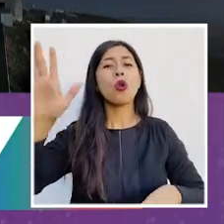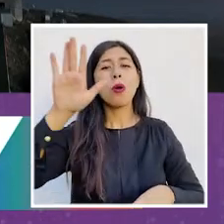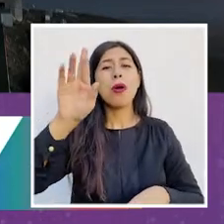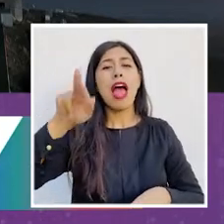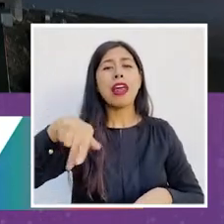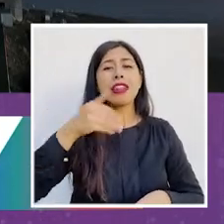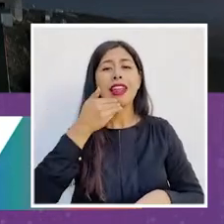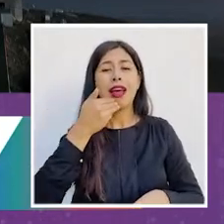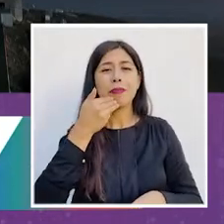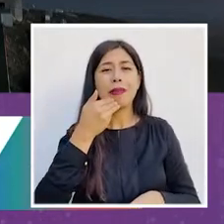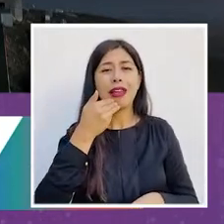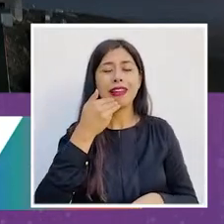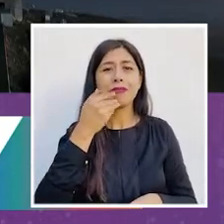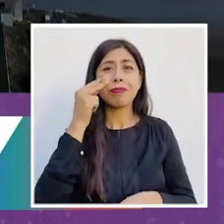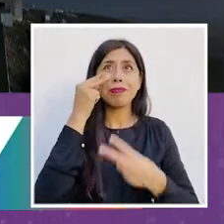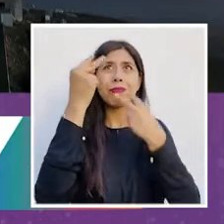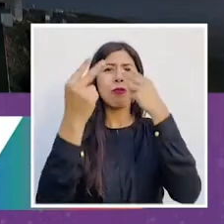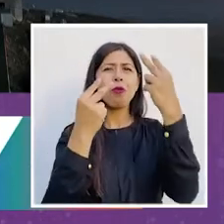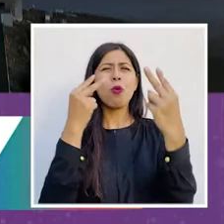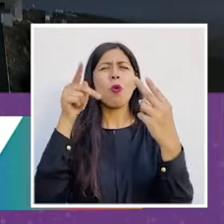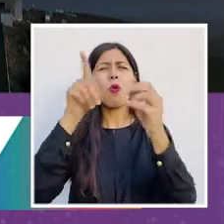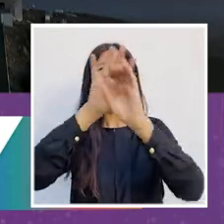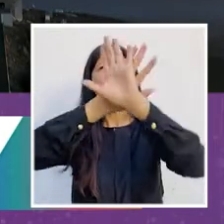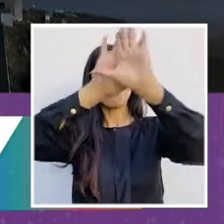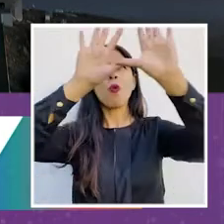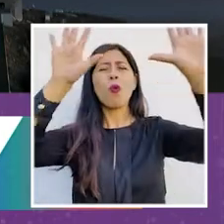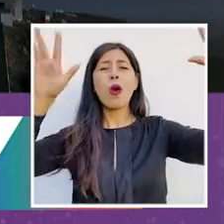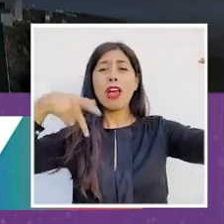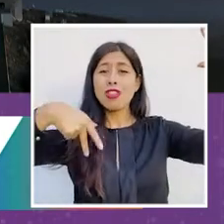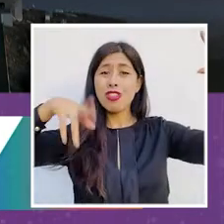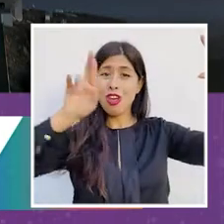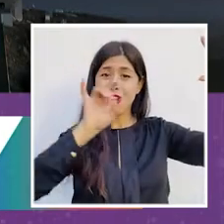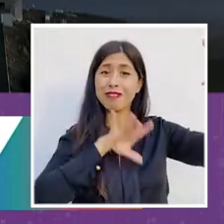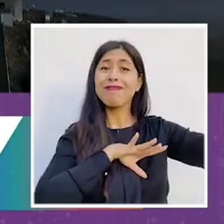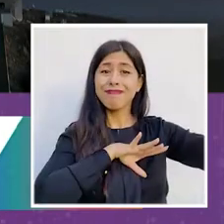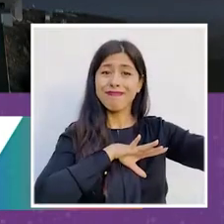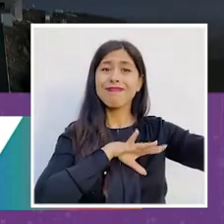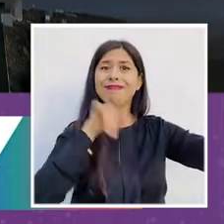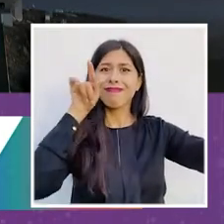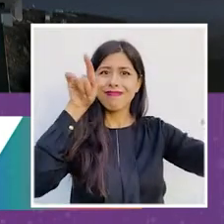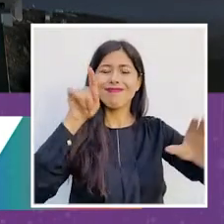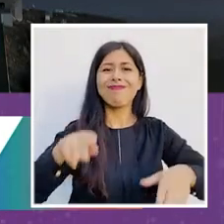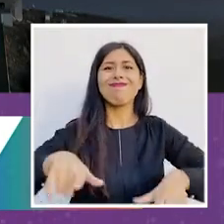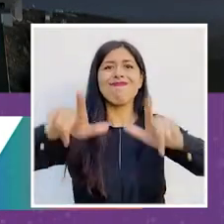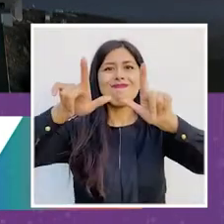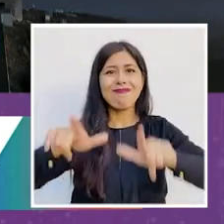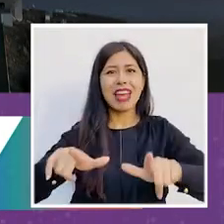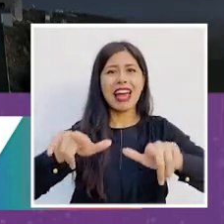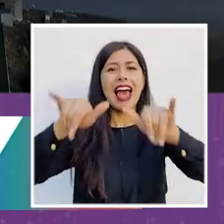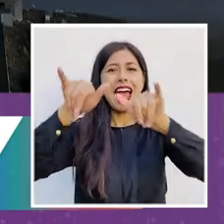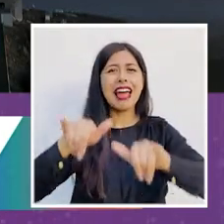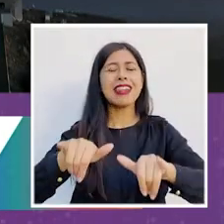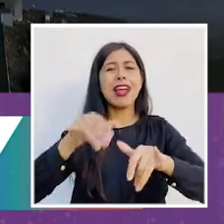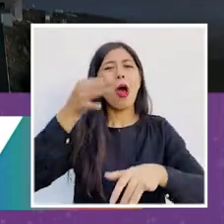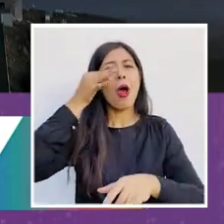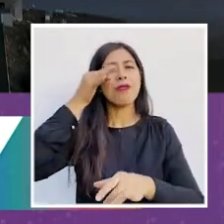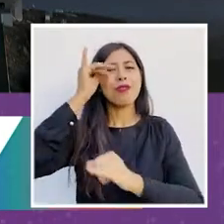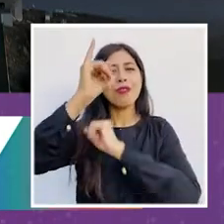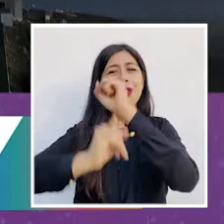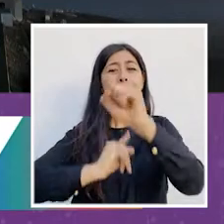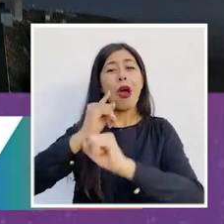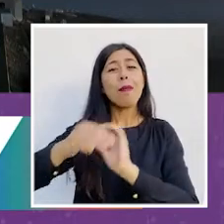austral. Y pueden ver en ese cielo maravilloso del norte de Chile. Por algo ahí se han instalado los